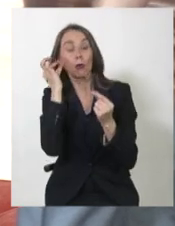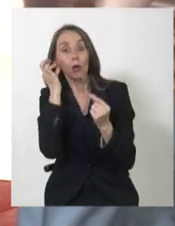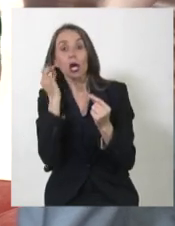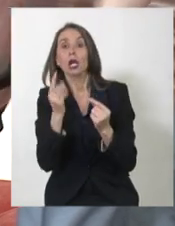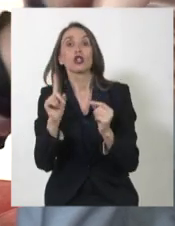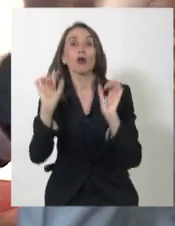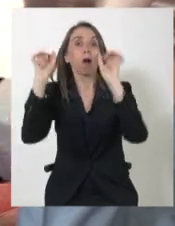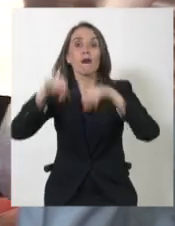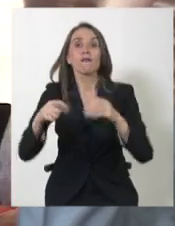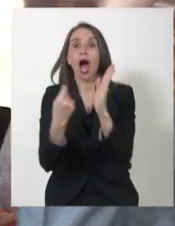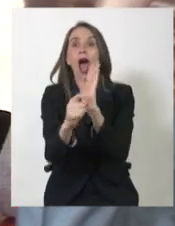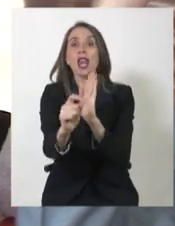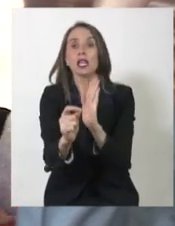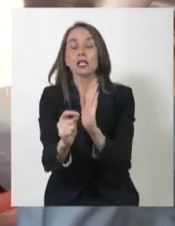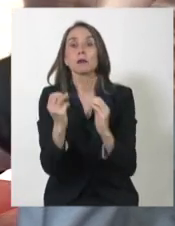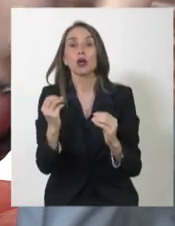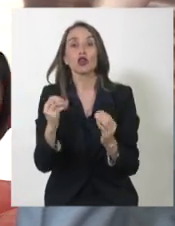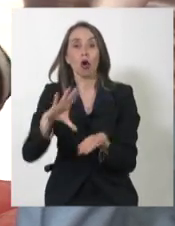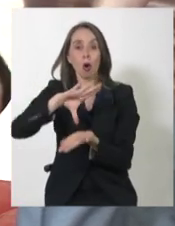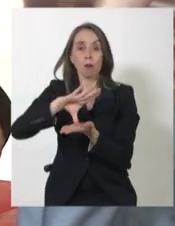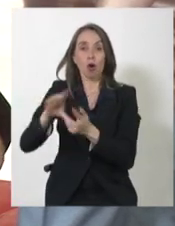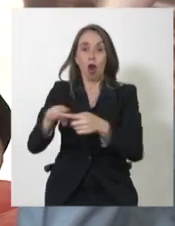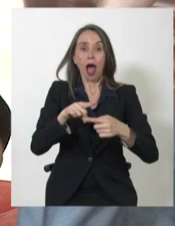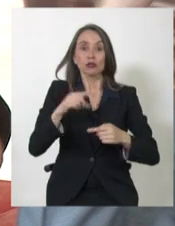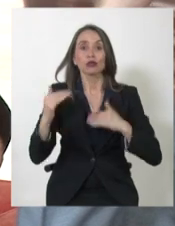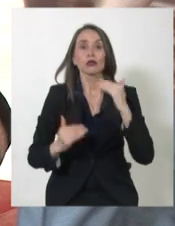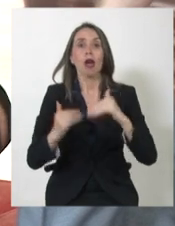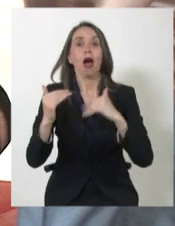avanzando como sociedad.